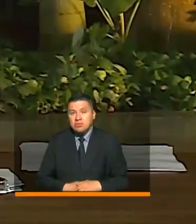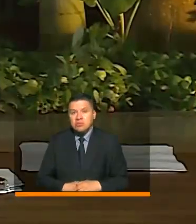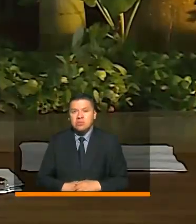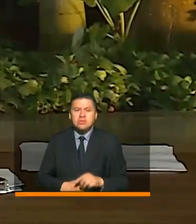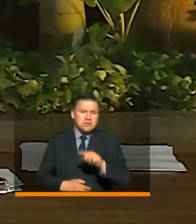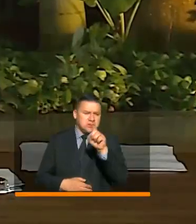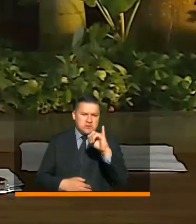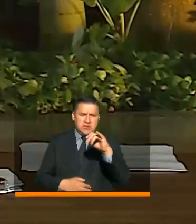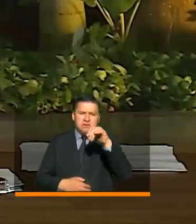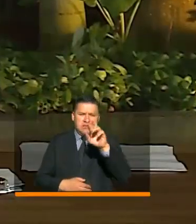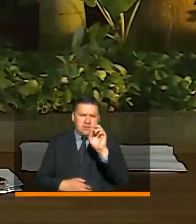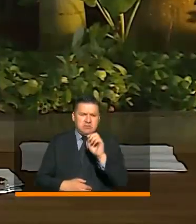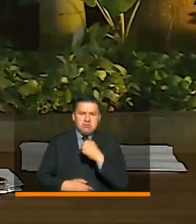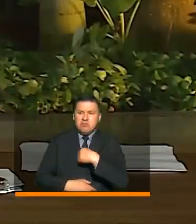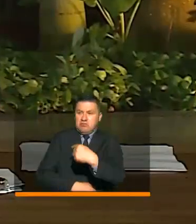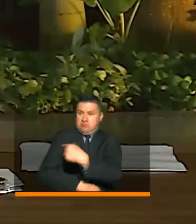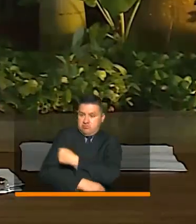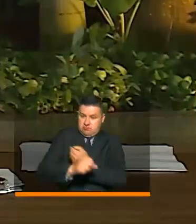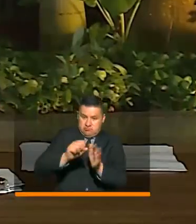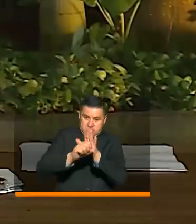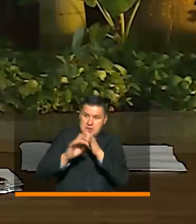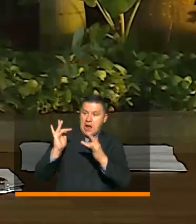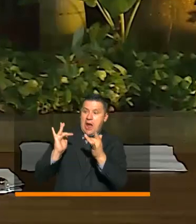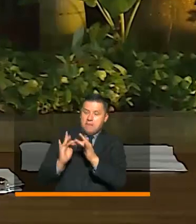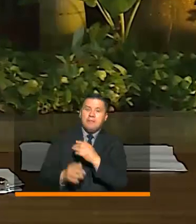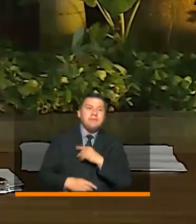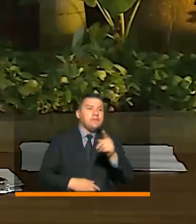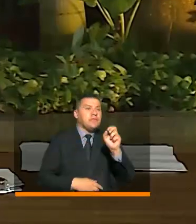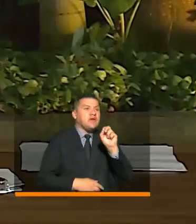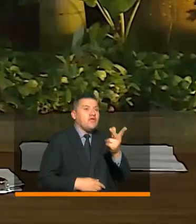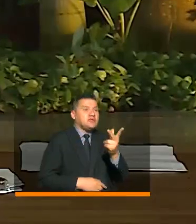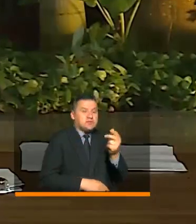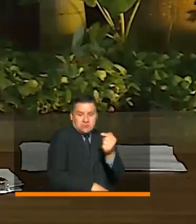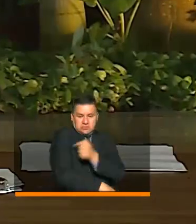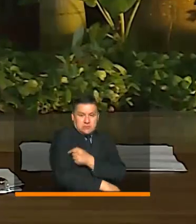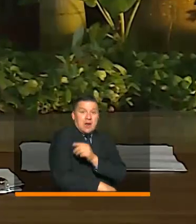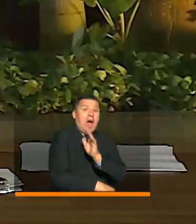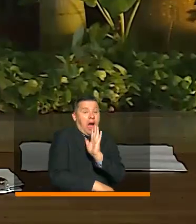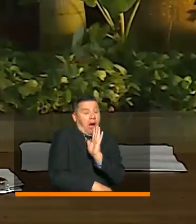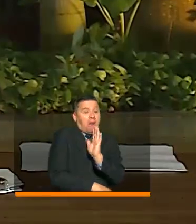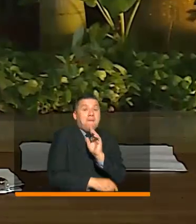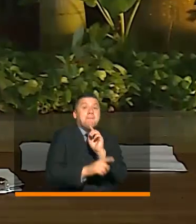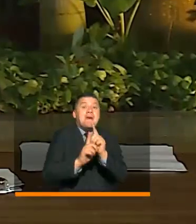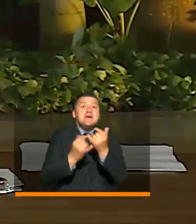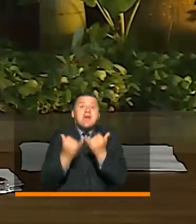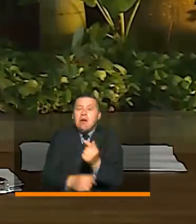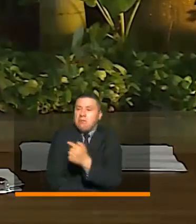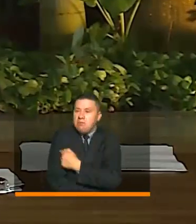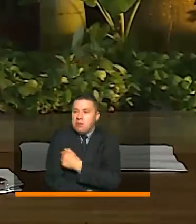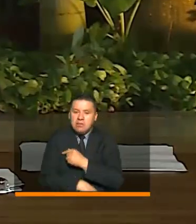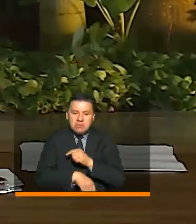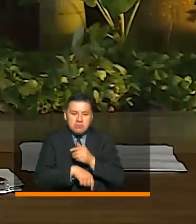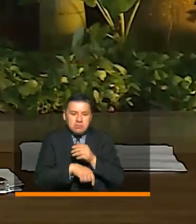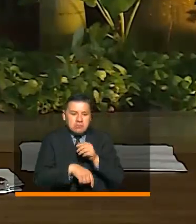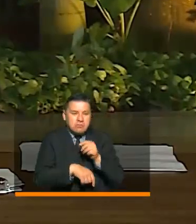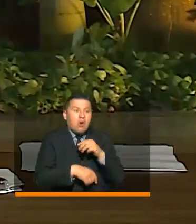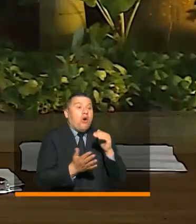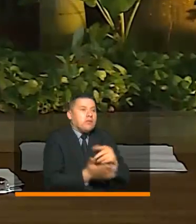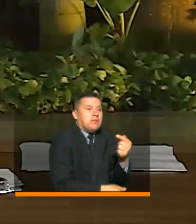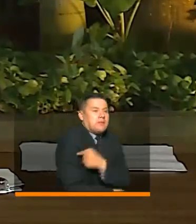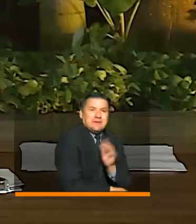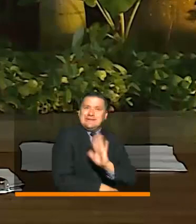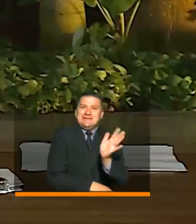Sí, María, te puedes aplicar otras vacunas, pero es muy importante, no inmediatamente. Por eso hay que cumplir con el plan